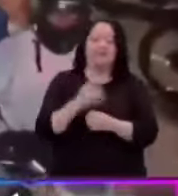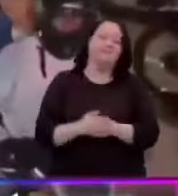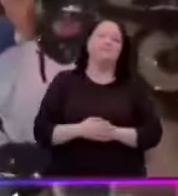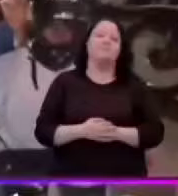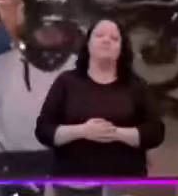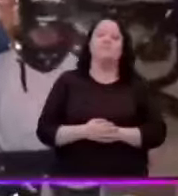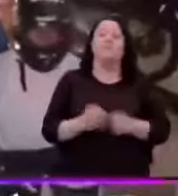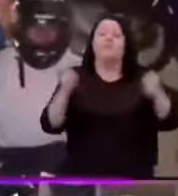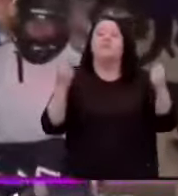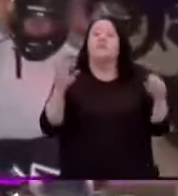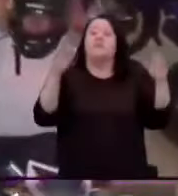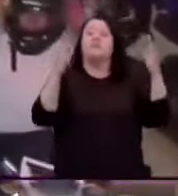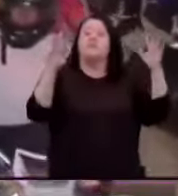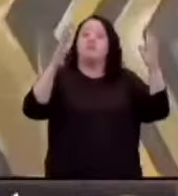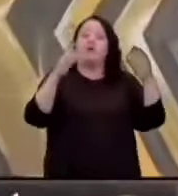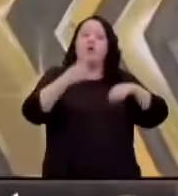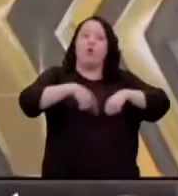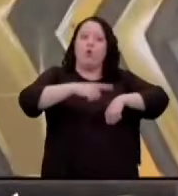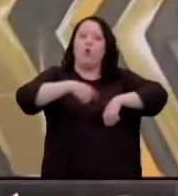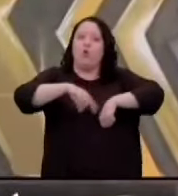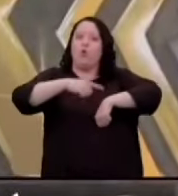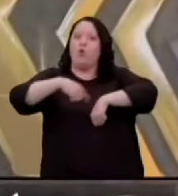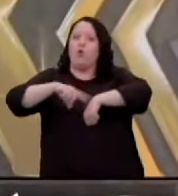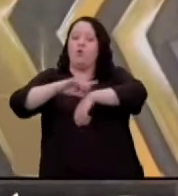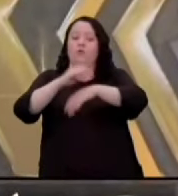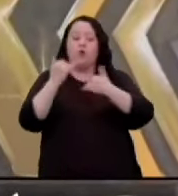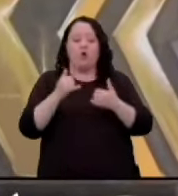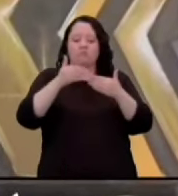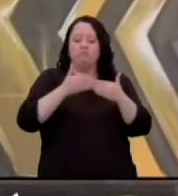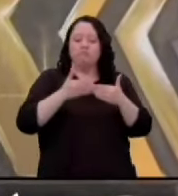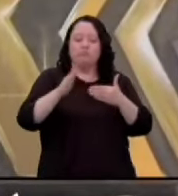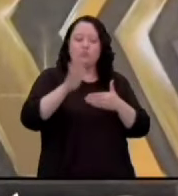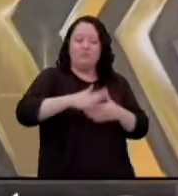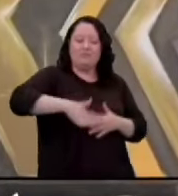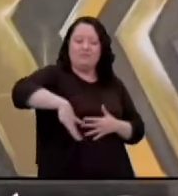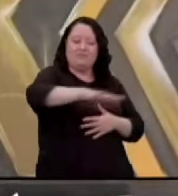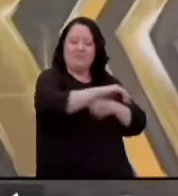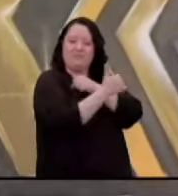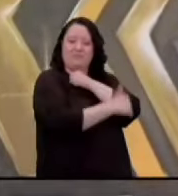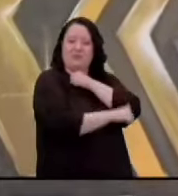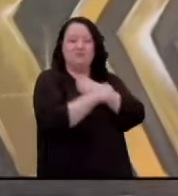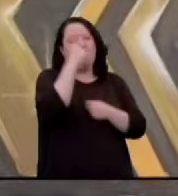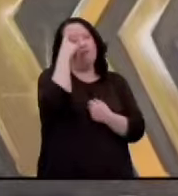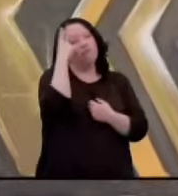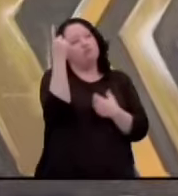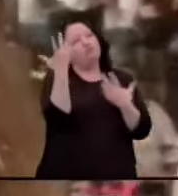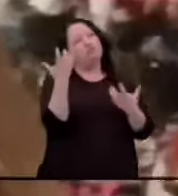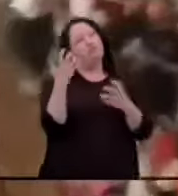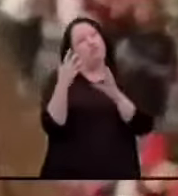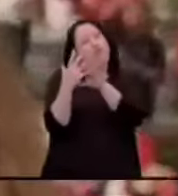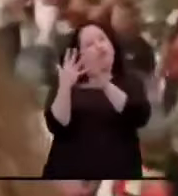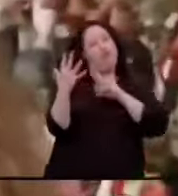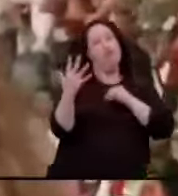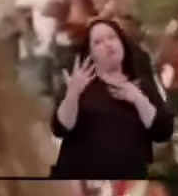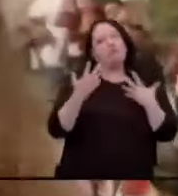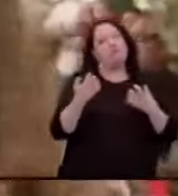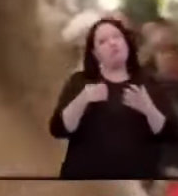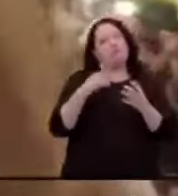fiesta se prolongó durante varias horas y desde hoy muchos boyacenses empiezan a soñar con seguir los pasos de Kevin en